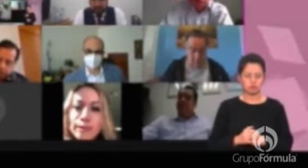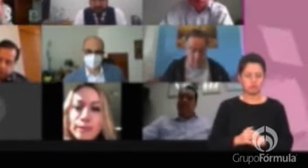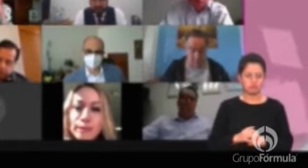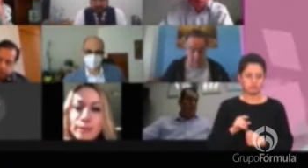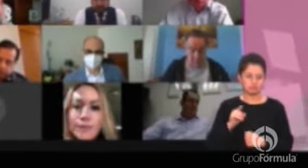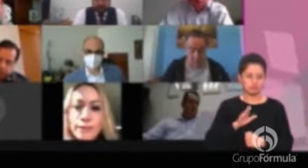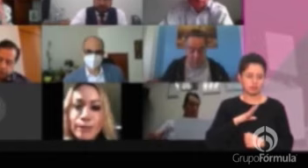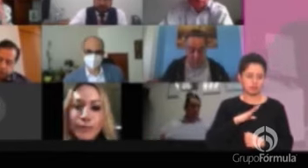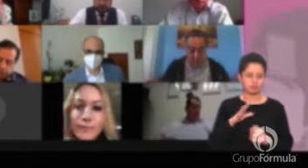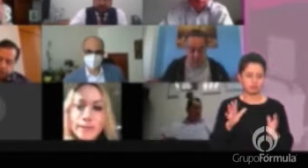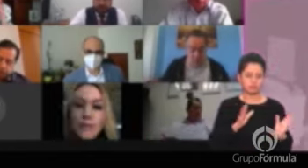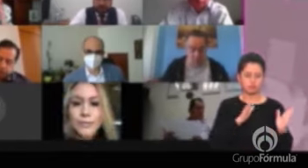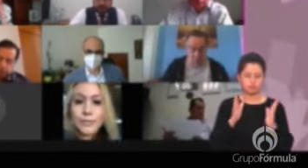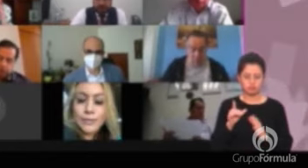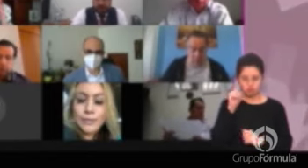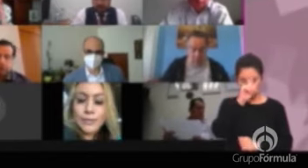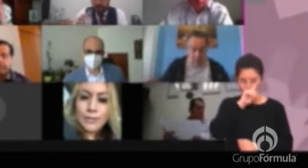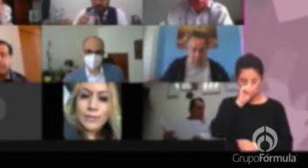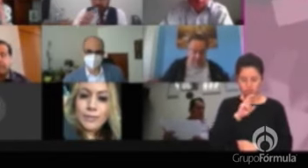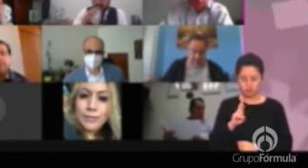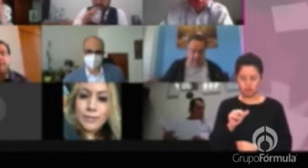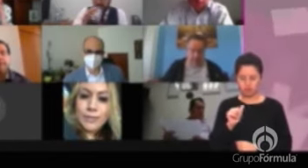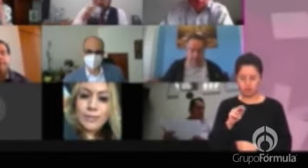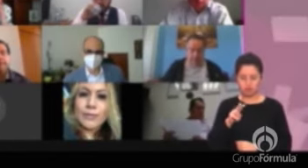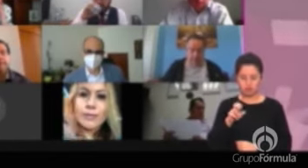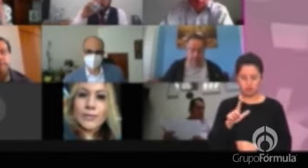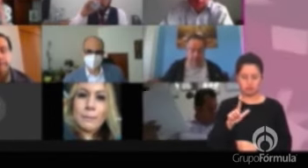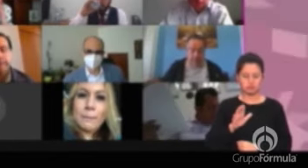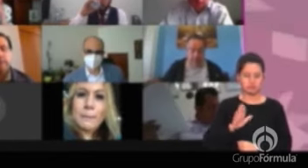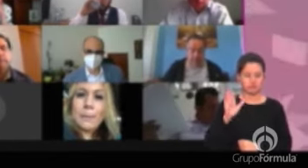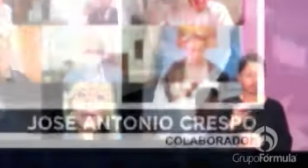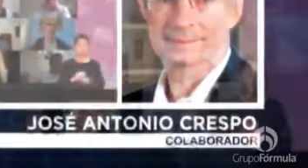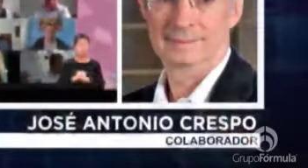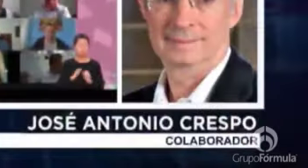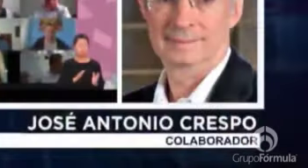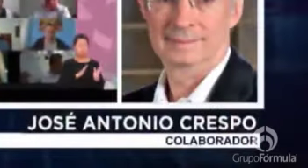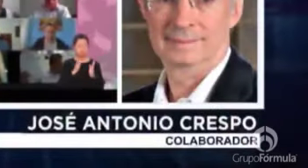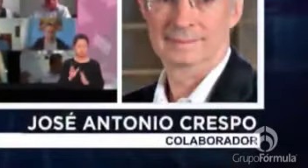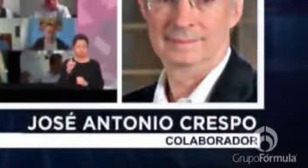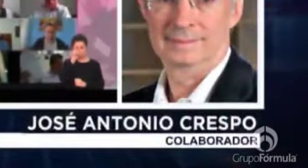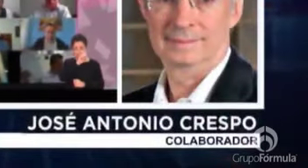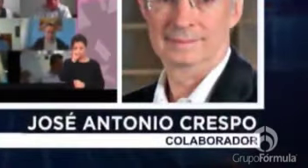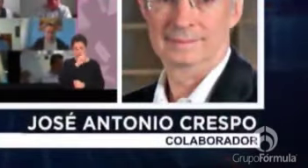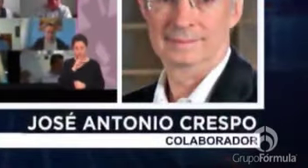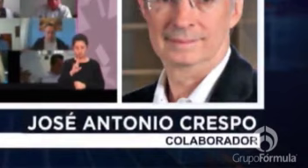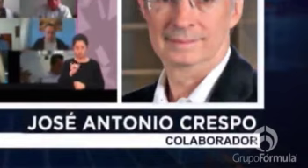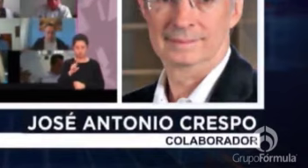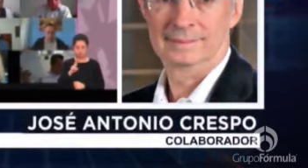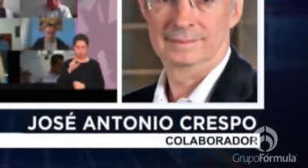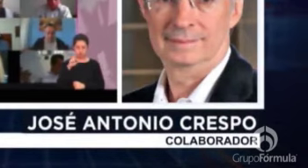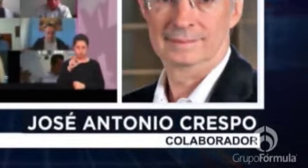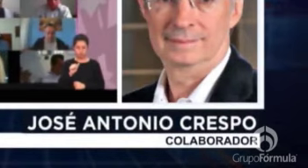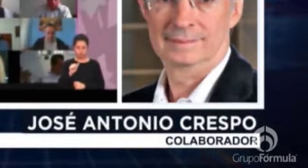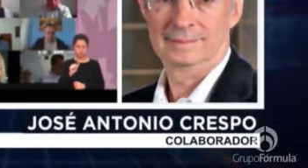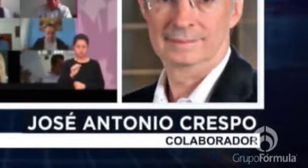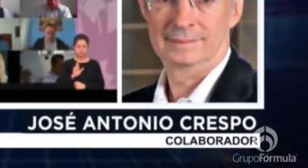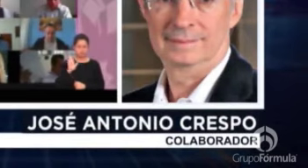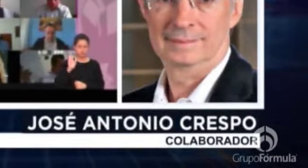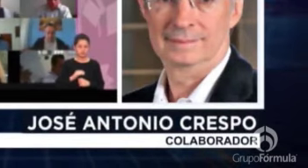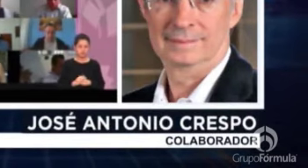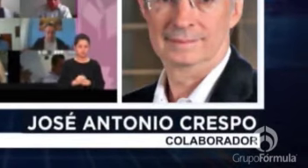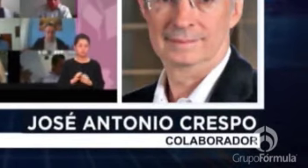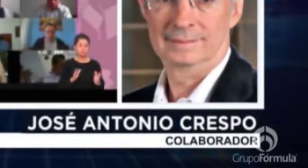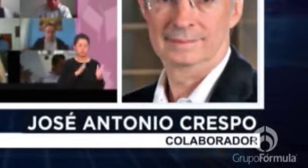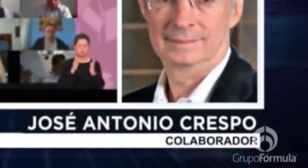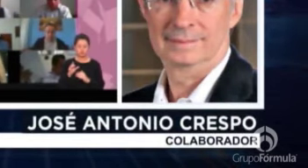viendo tú las cosas. ¿Qué tal, Carlos? Buenas noches, pues sí. Mira, en este asunto en particular